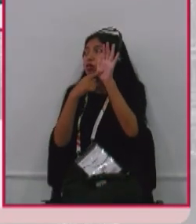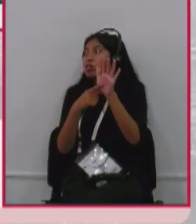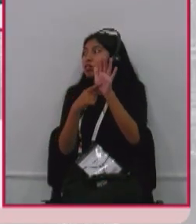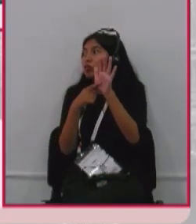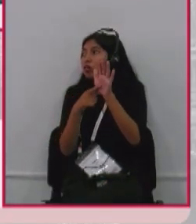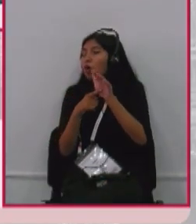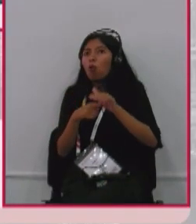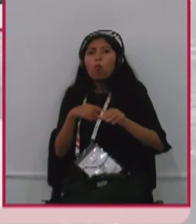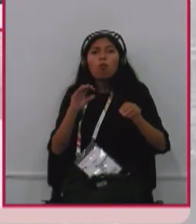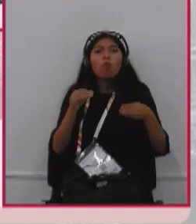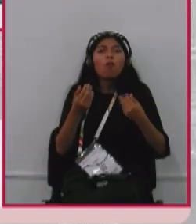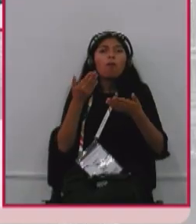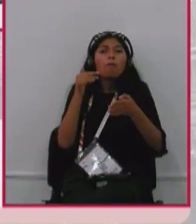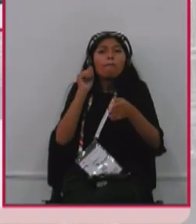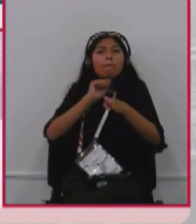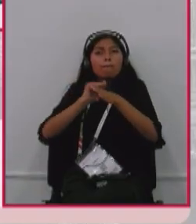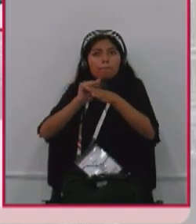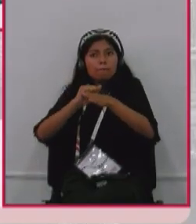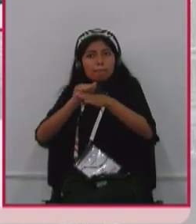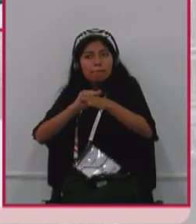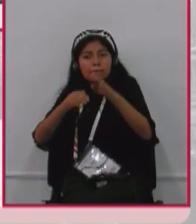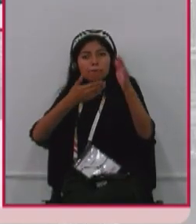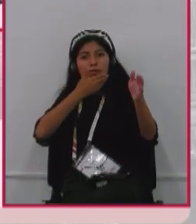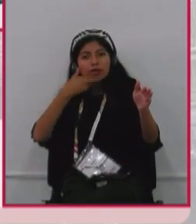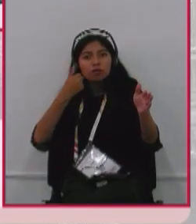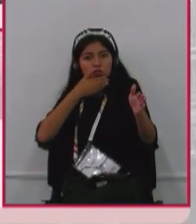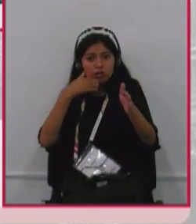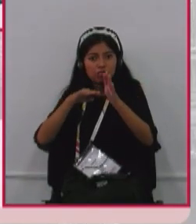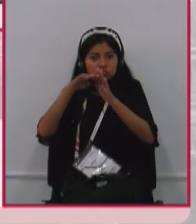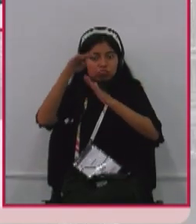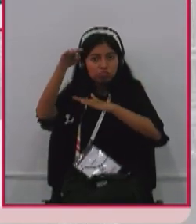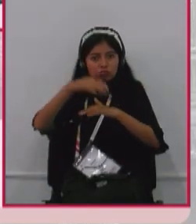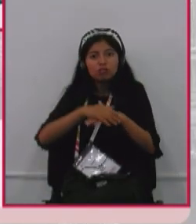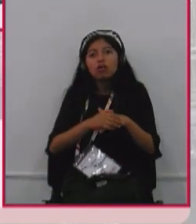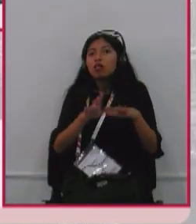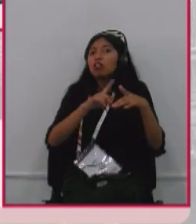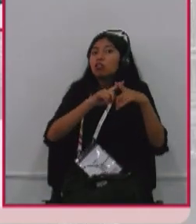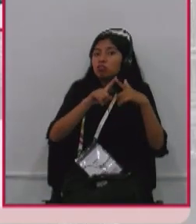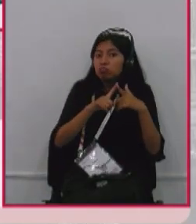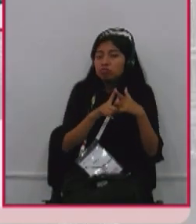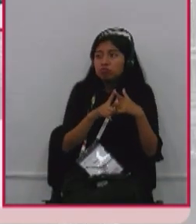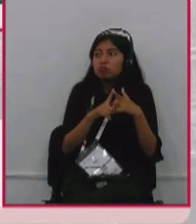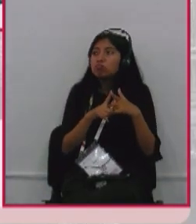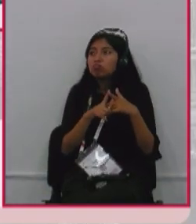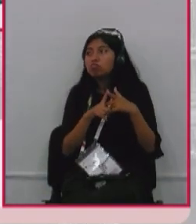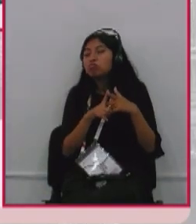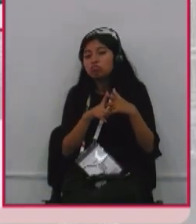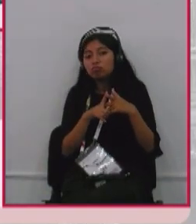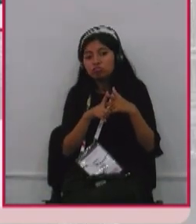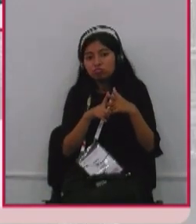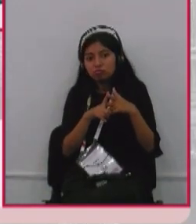la operación algunas mejoras que se han realizado ahí, ¿no? Entonces,